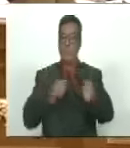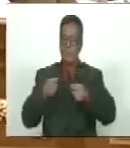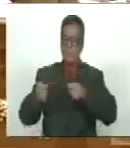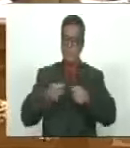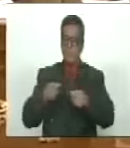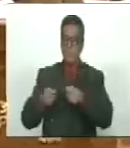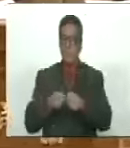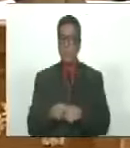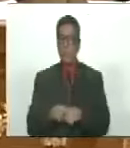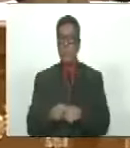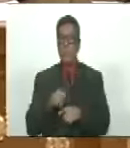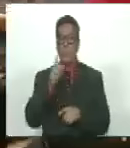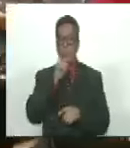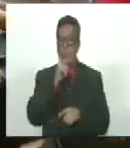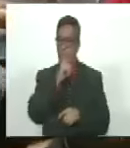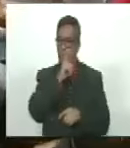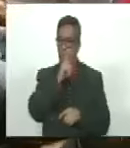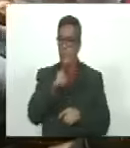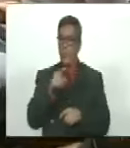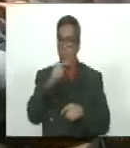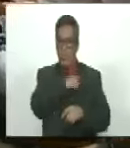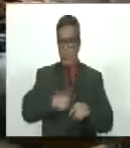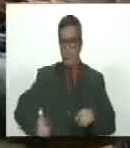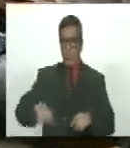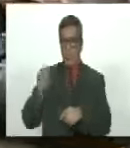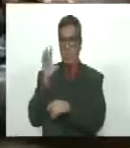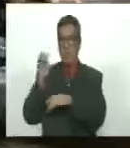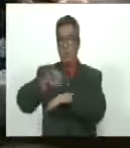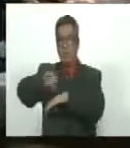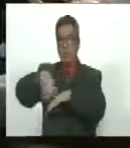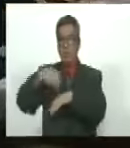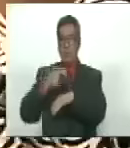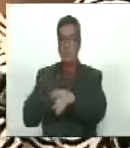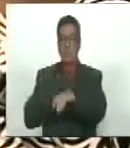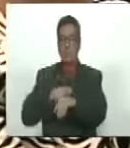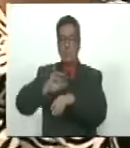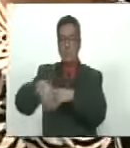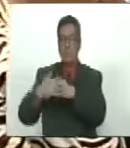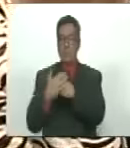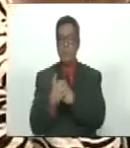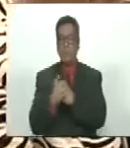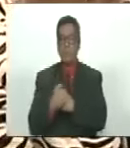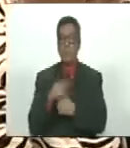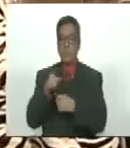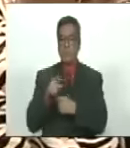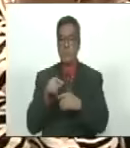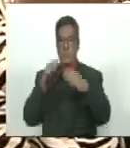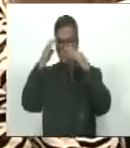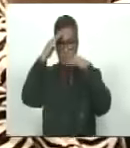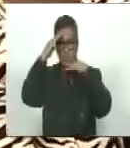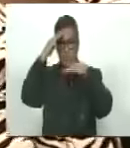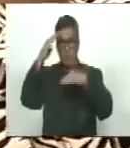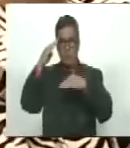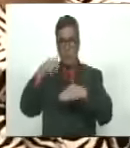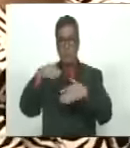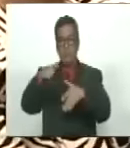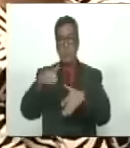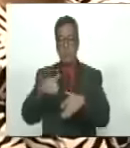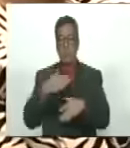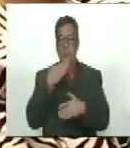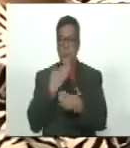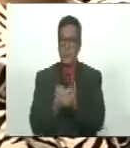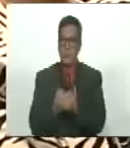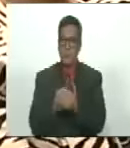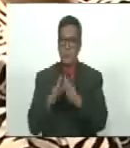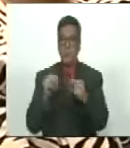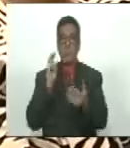movimientos, en nombre del presidente de nuestra Asamblea Nacional, doctor Jorge Rodríguez Gómez, quien les envía un saludo y agradece a los que